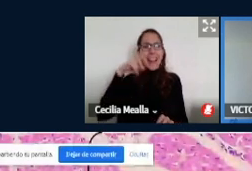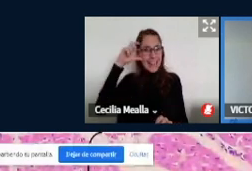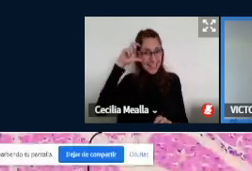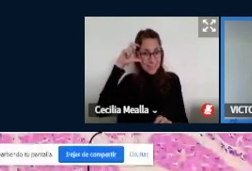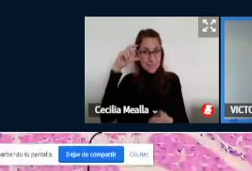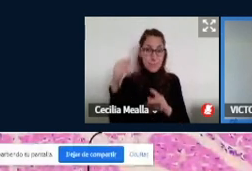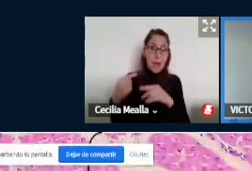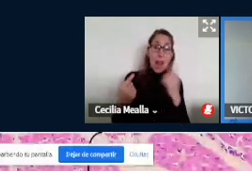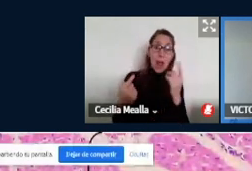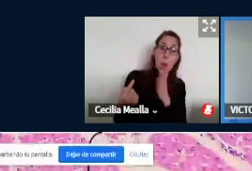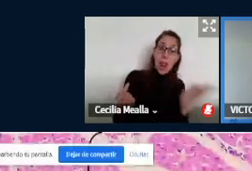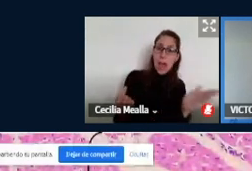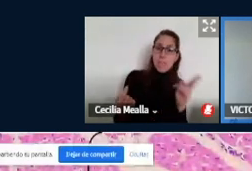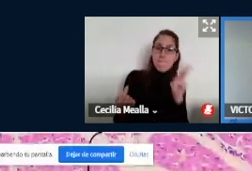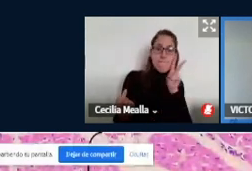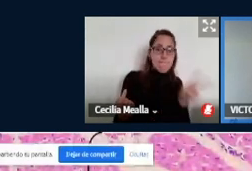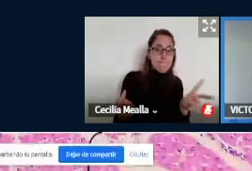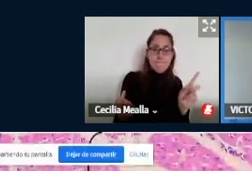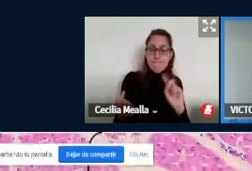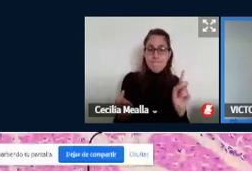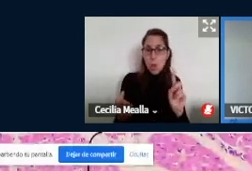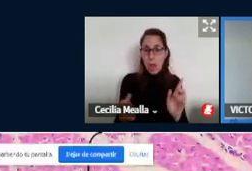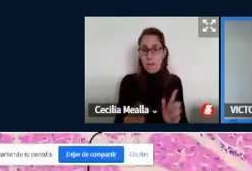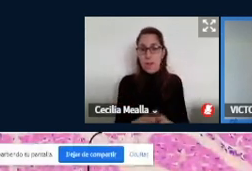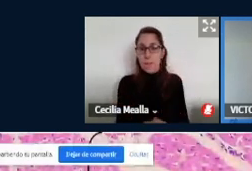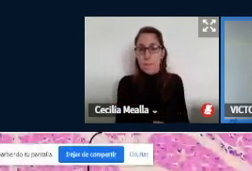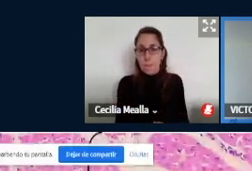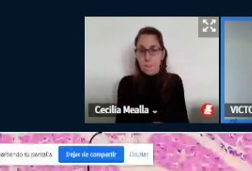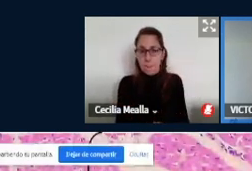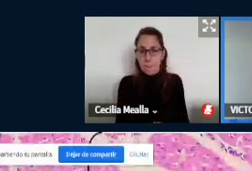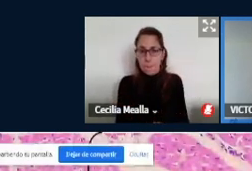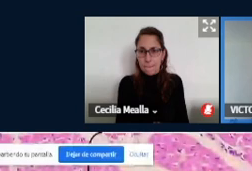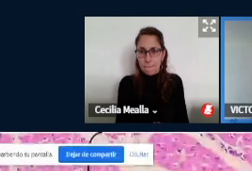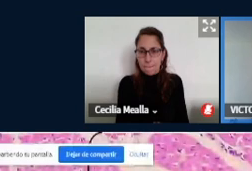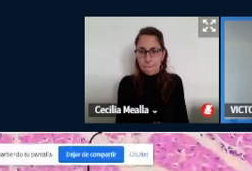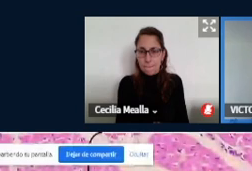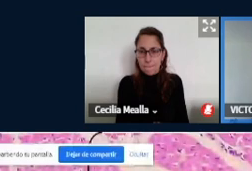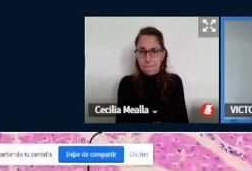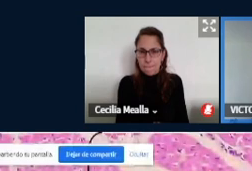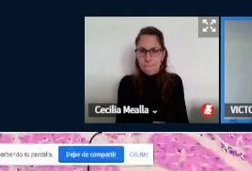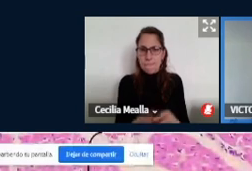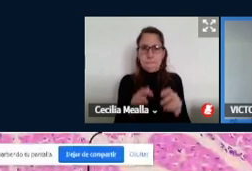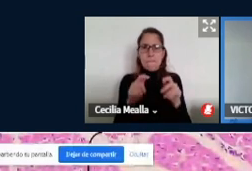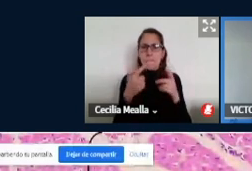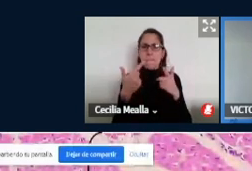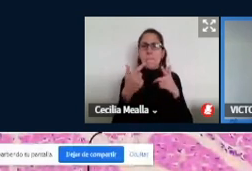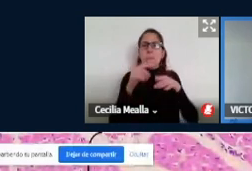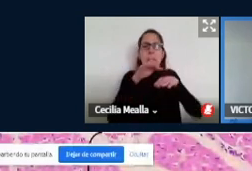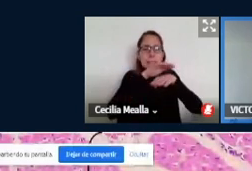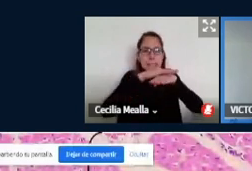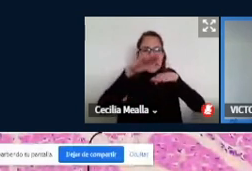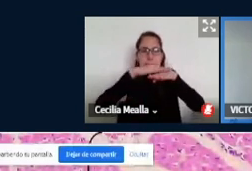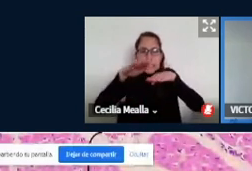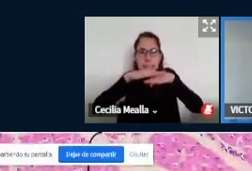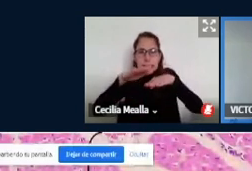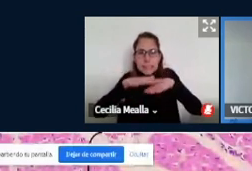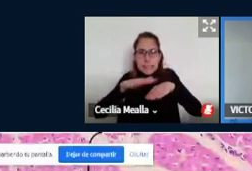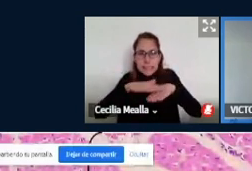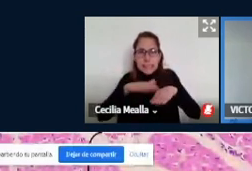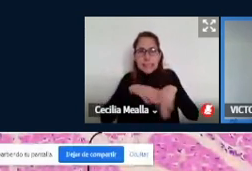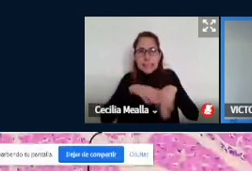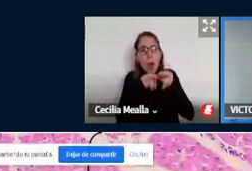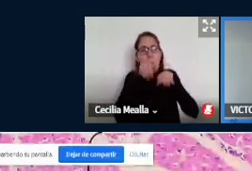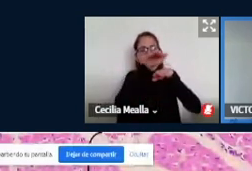no las veo, ¿sí? Porque no están dispuestas en forma continua, como una capa continua, como si fuera un